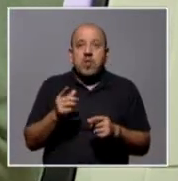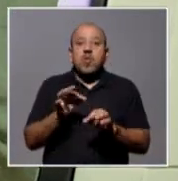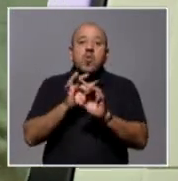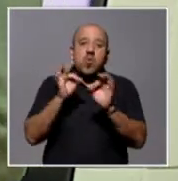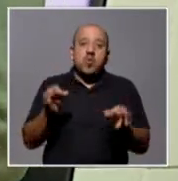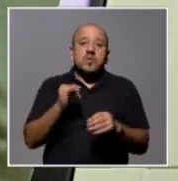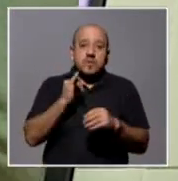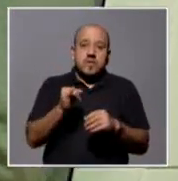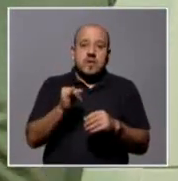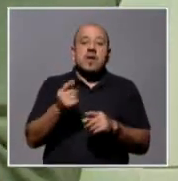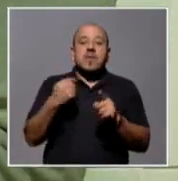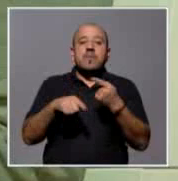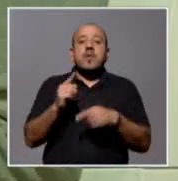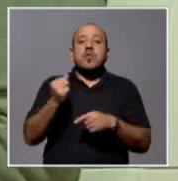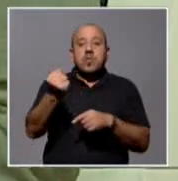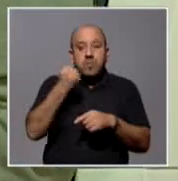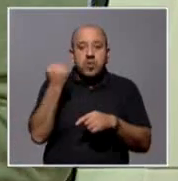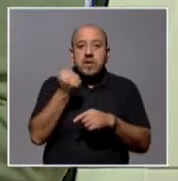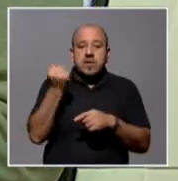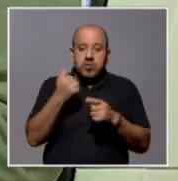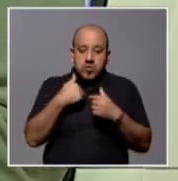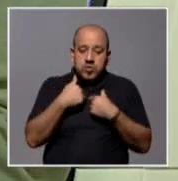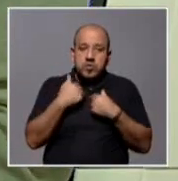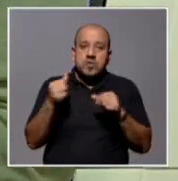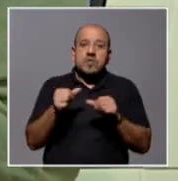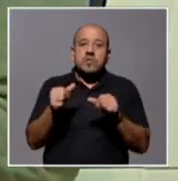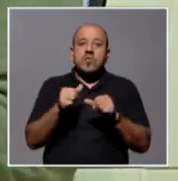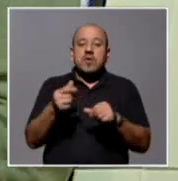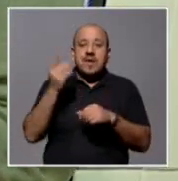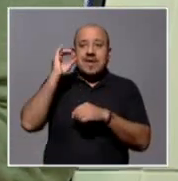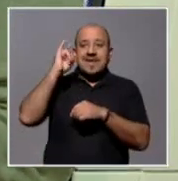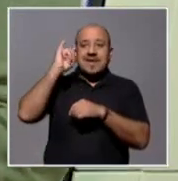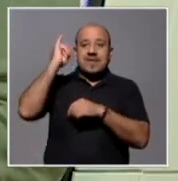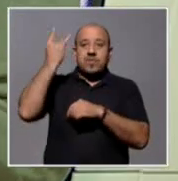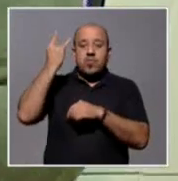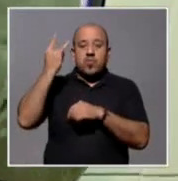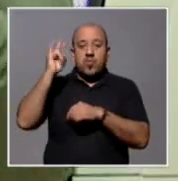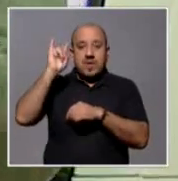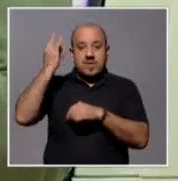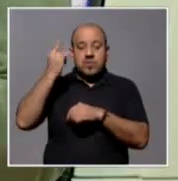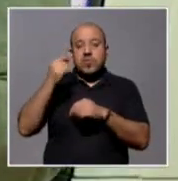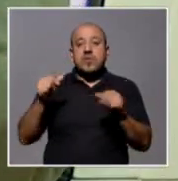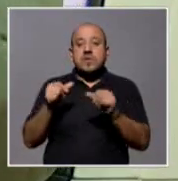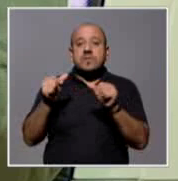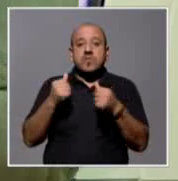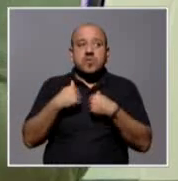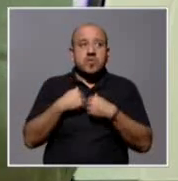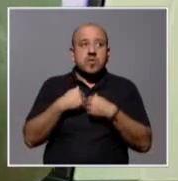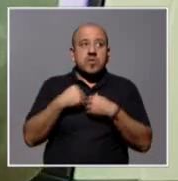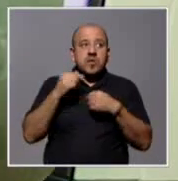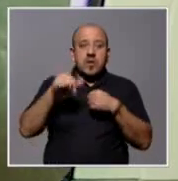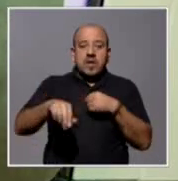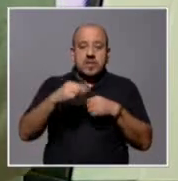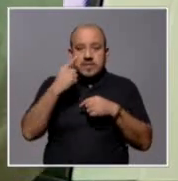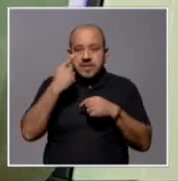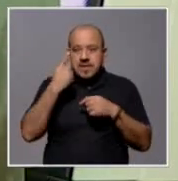estar funcional. Pero lo importante es que lo que hicimos allí en el CASMU tenía el espíritu de darle un par de ojos de